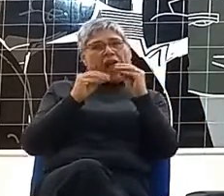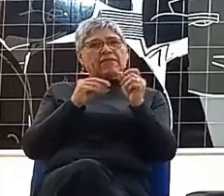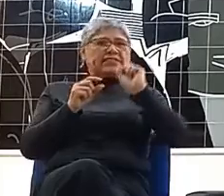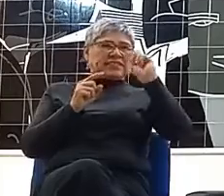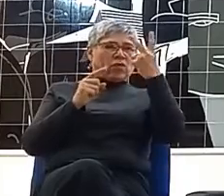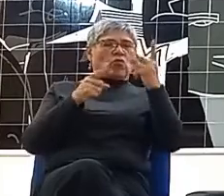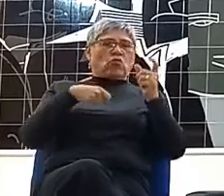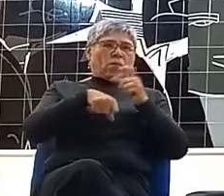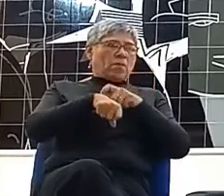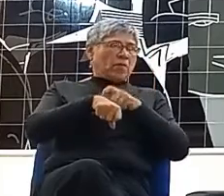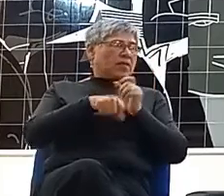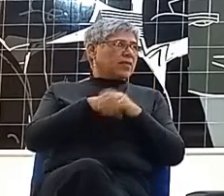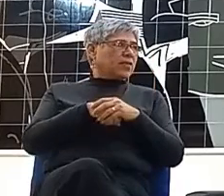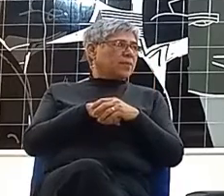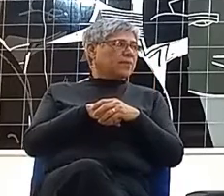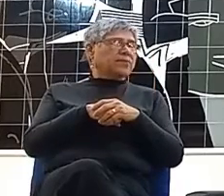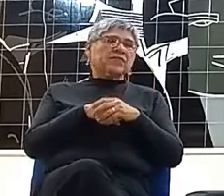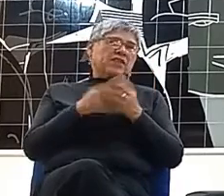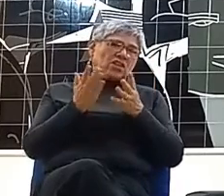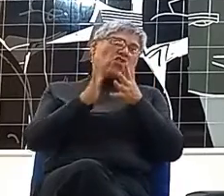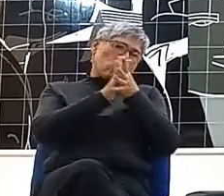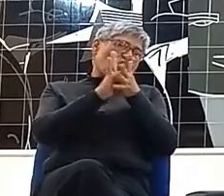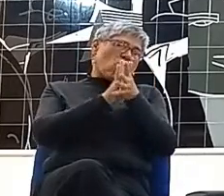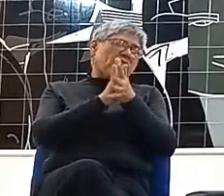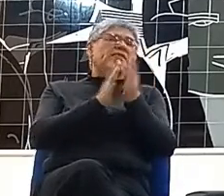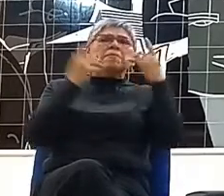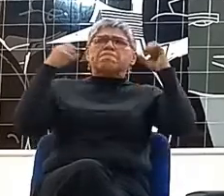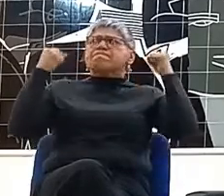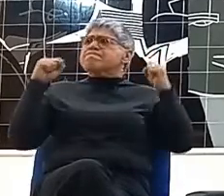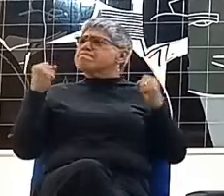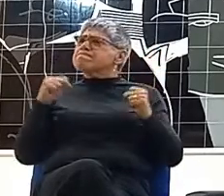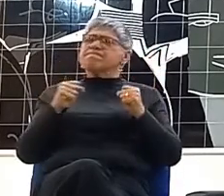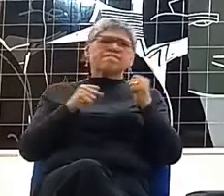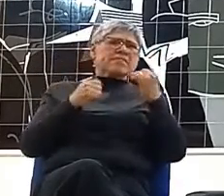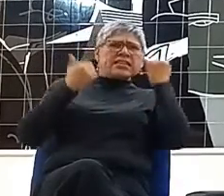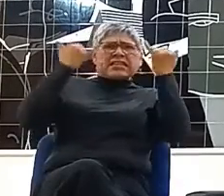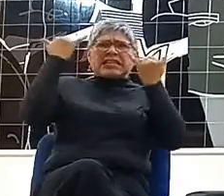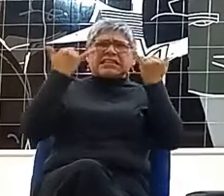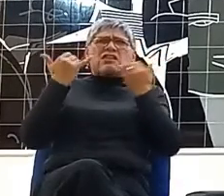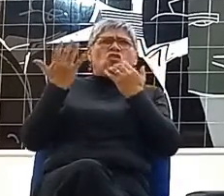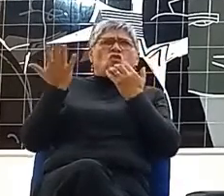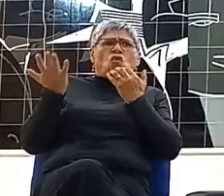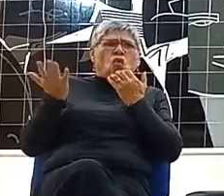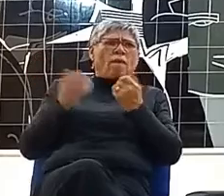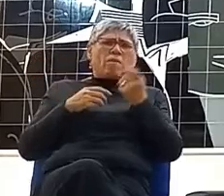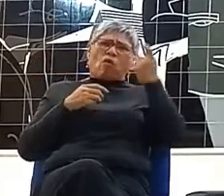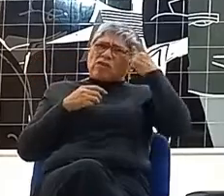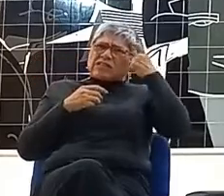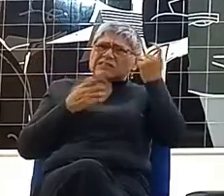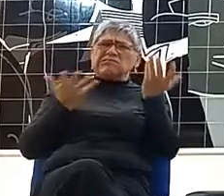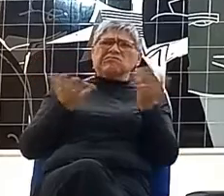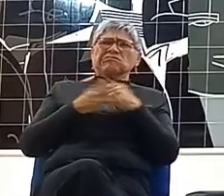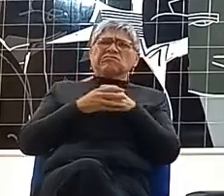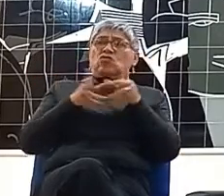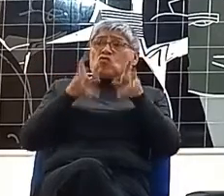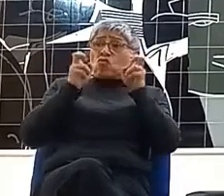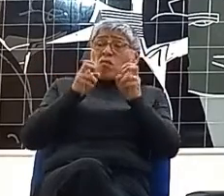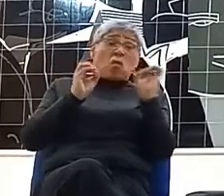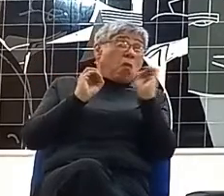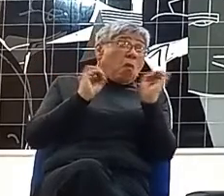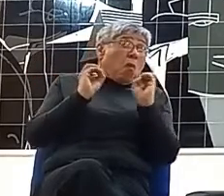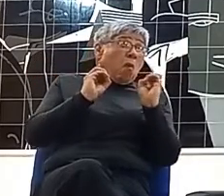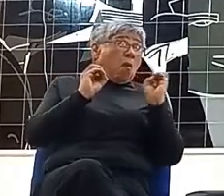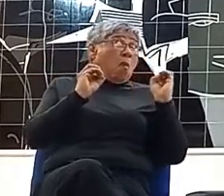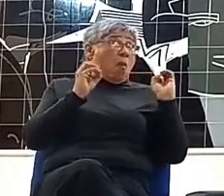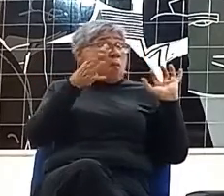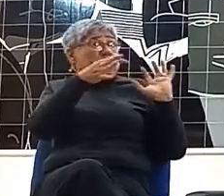momento y de dónde surgen esas preocupaciones intelectuales, si las podemos asumir como nuevas o las podemos asumir como